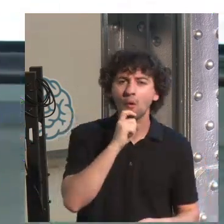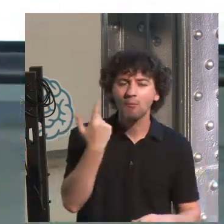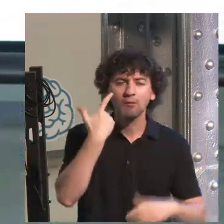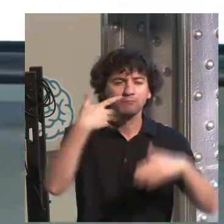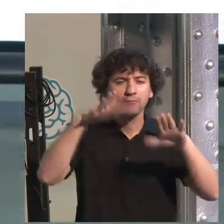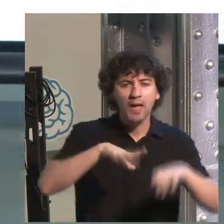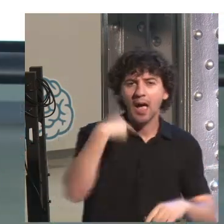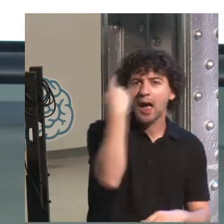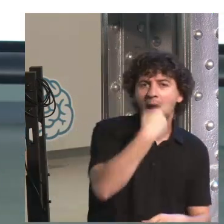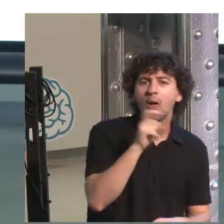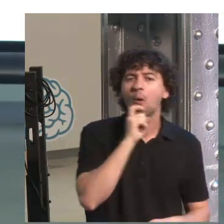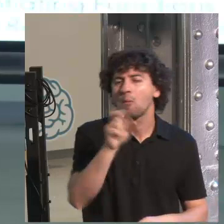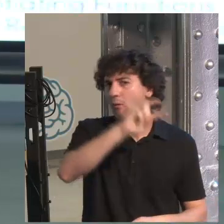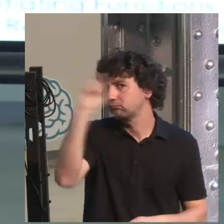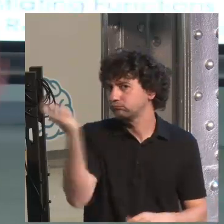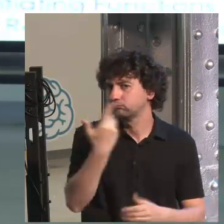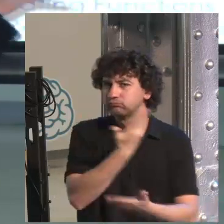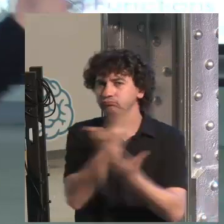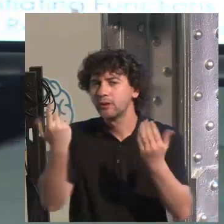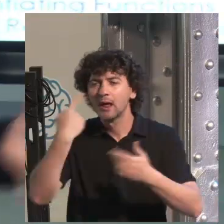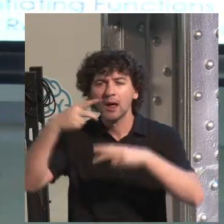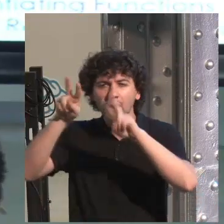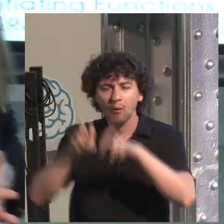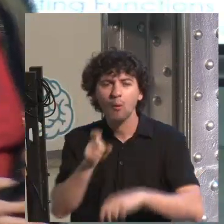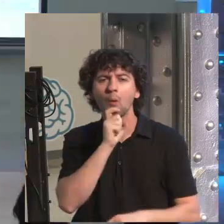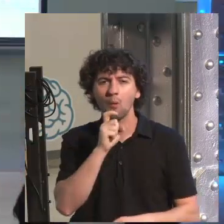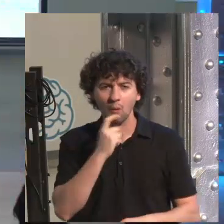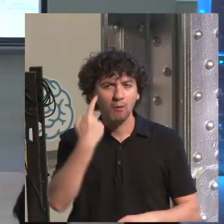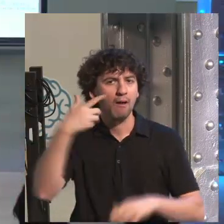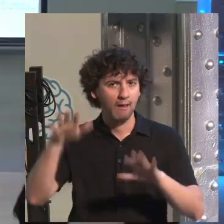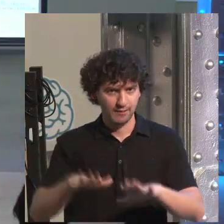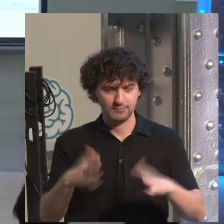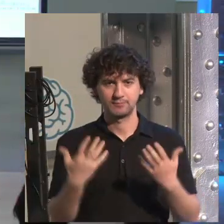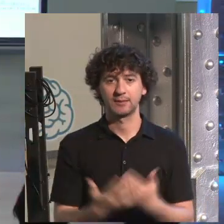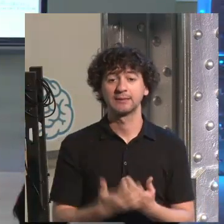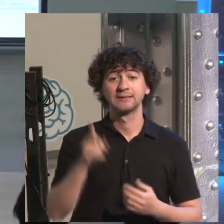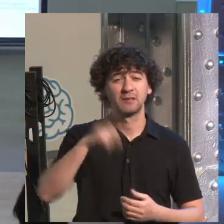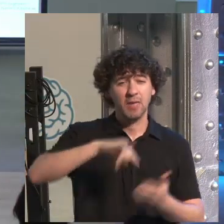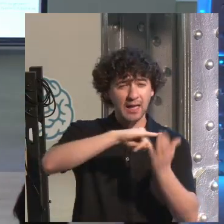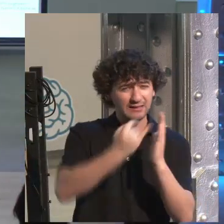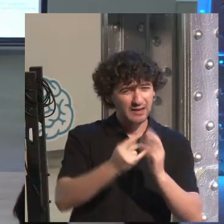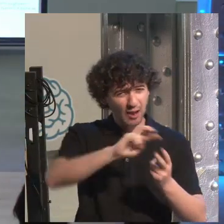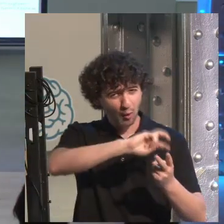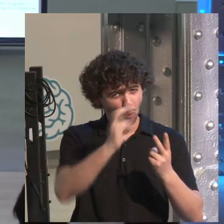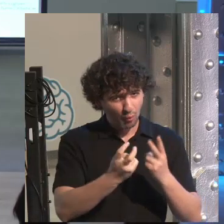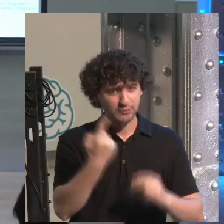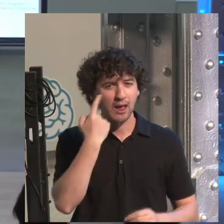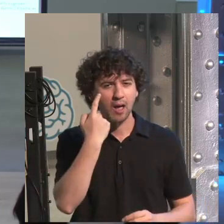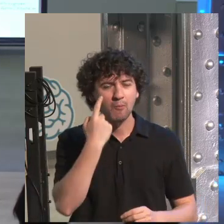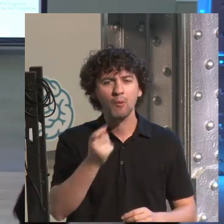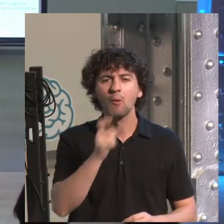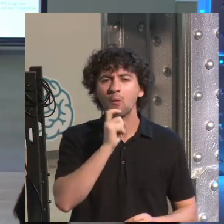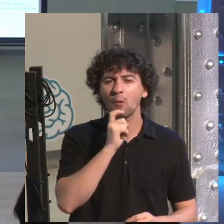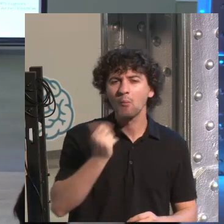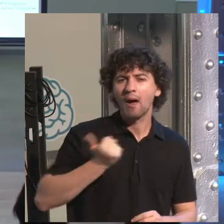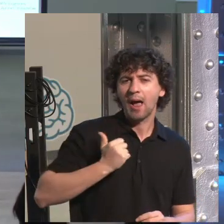reconocer caras o reconocer otras cosas. Otra técnica que también utiliza y aprovecha los cambios que se producen en el